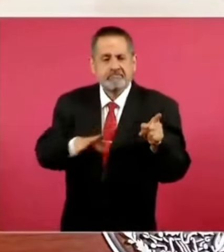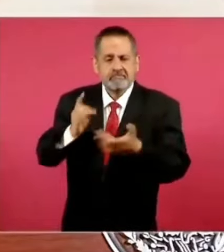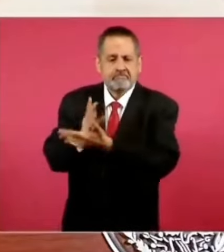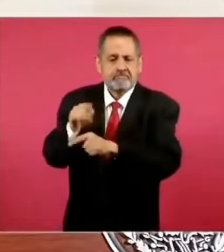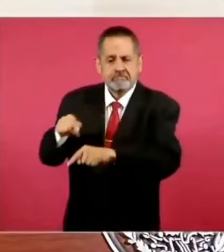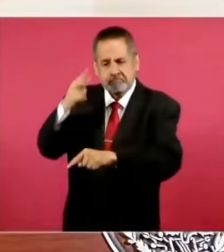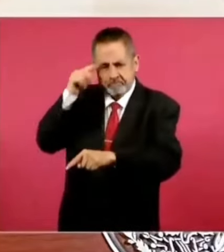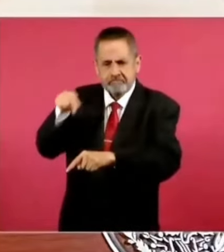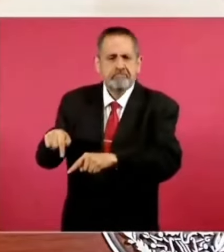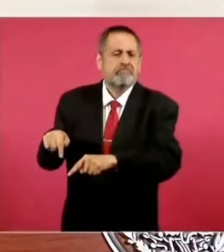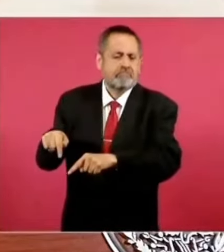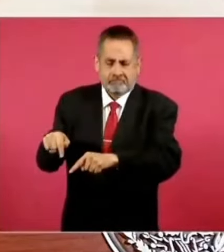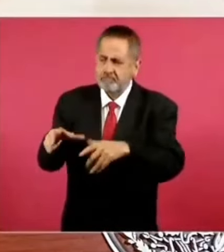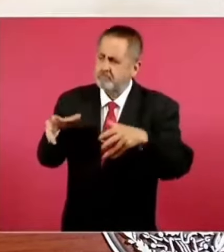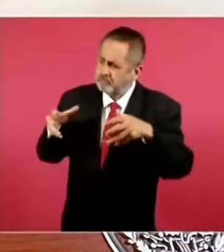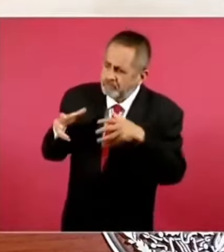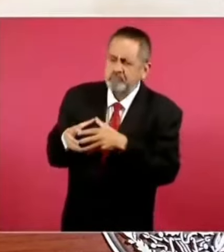que tienen